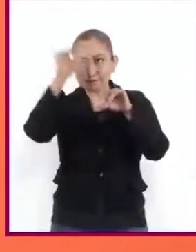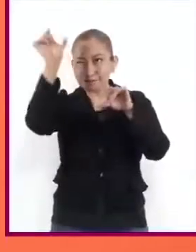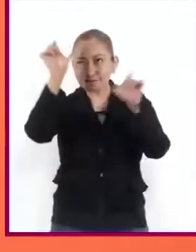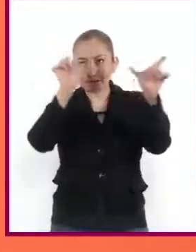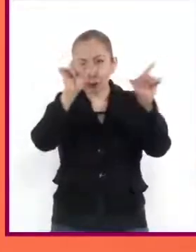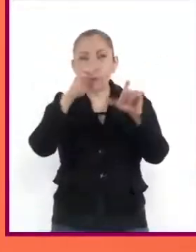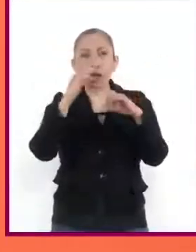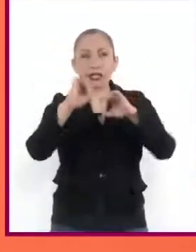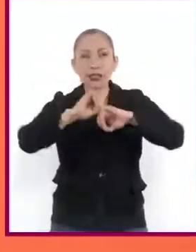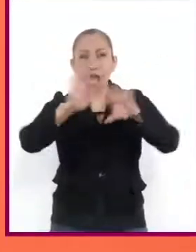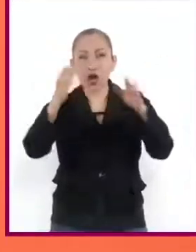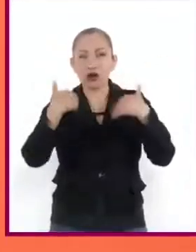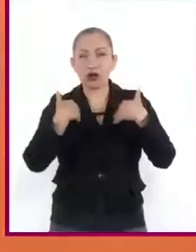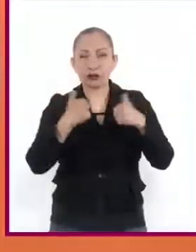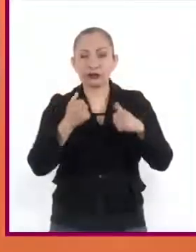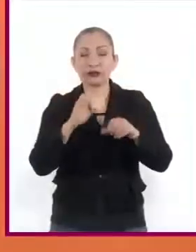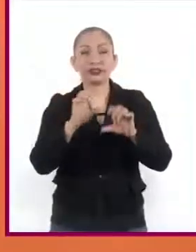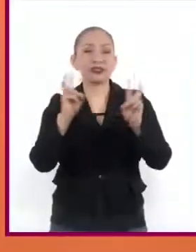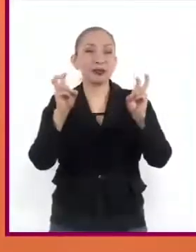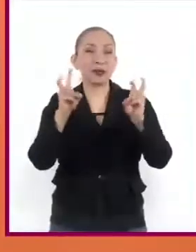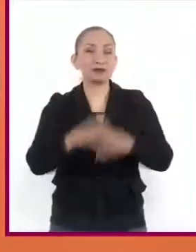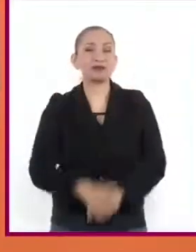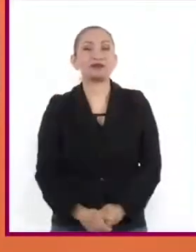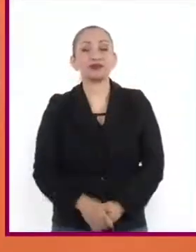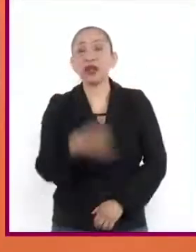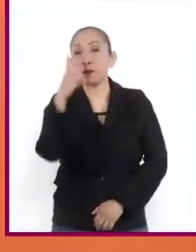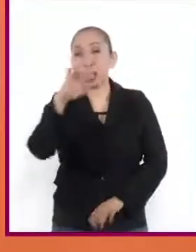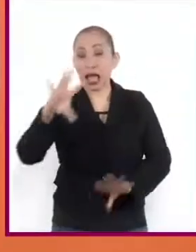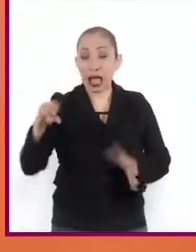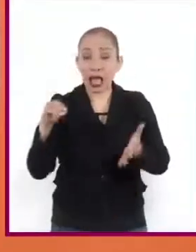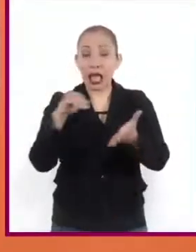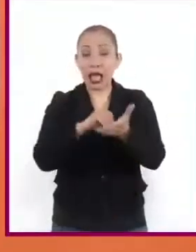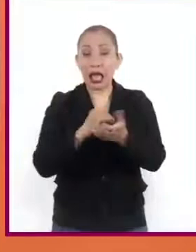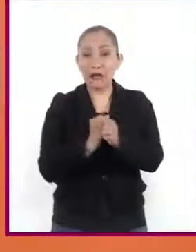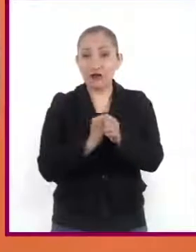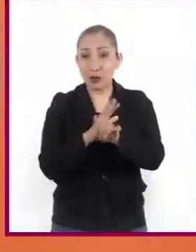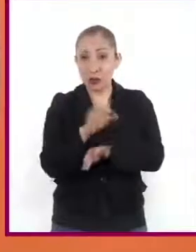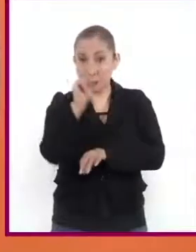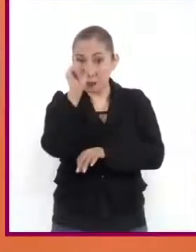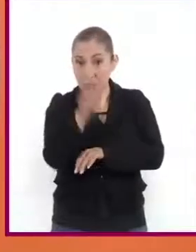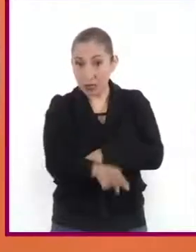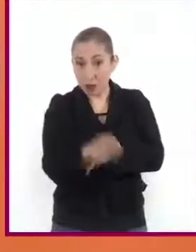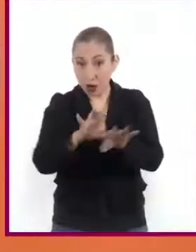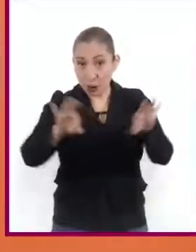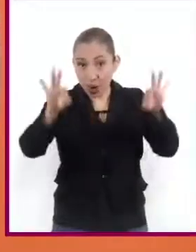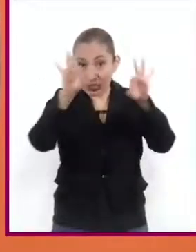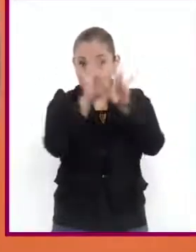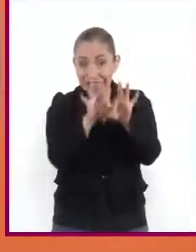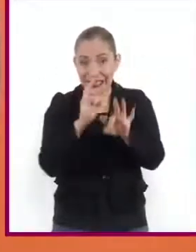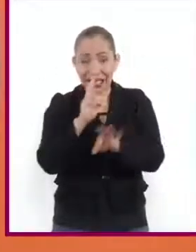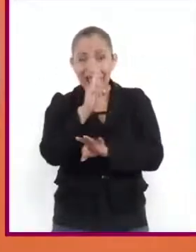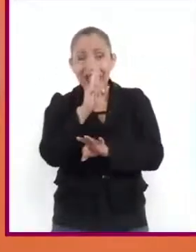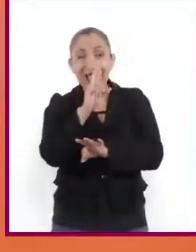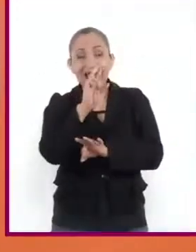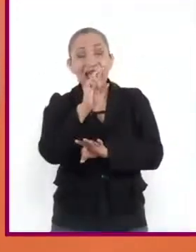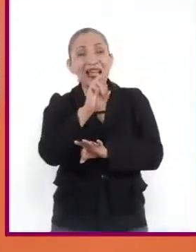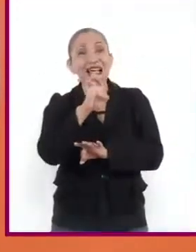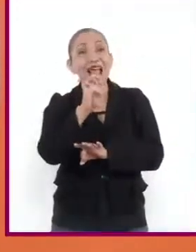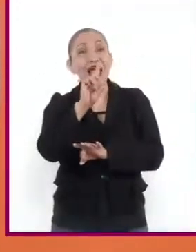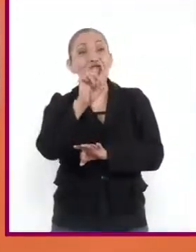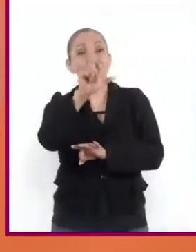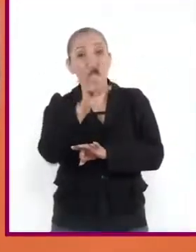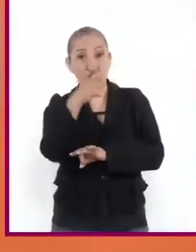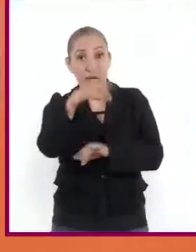mayor comprensión del tema. Para complementar la información acerca de la importancia de las reacciones redox en